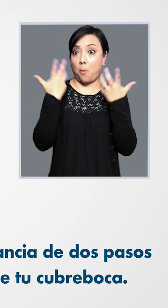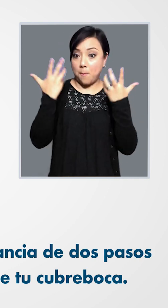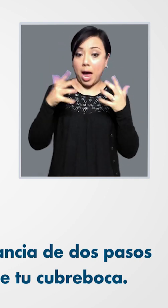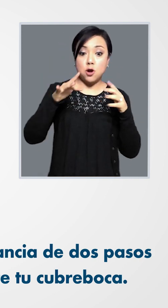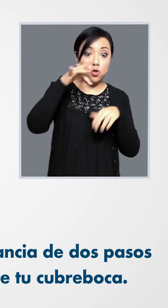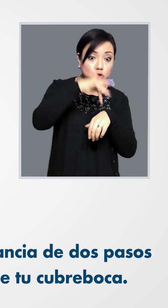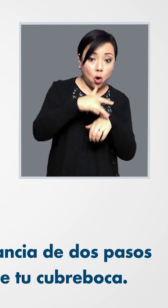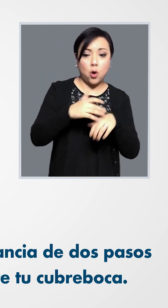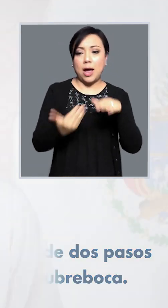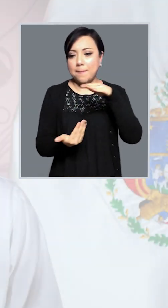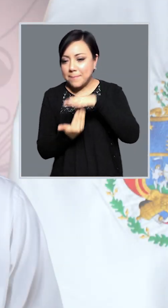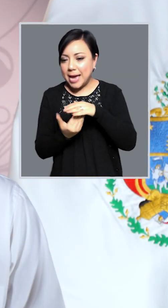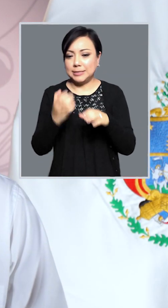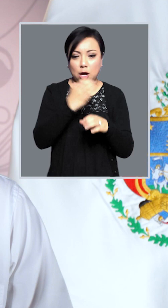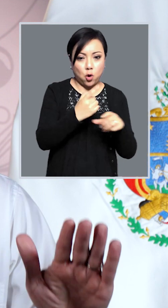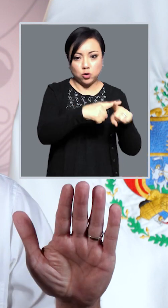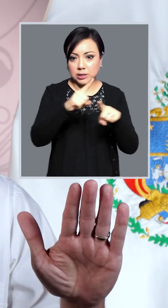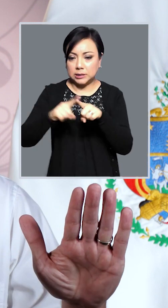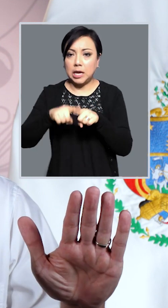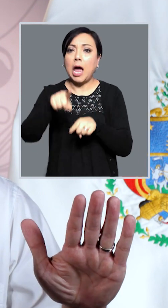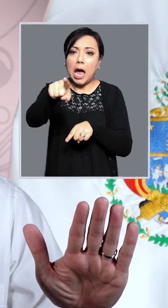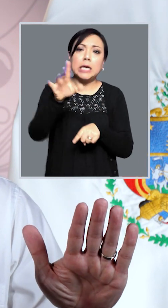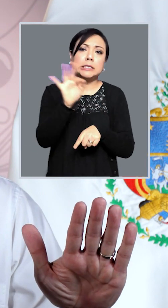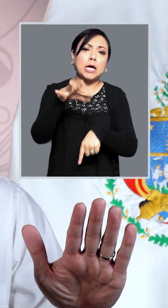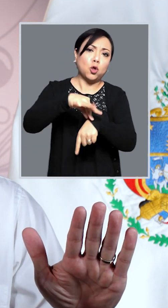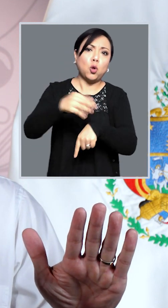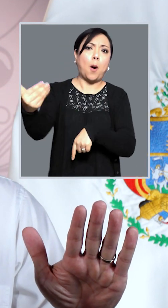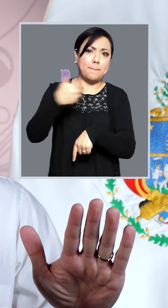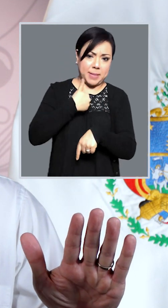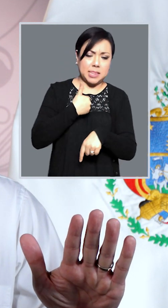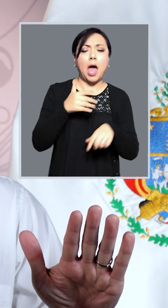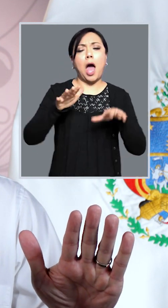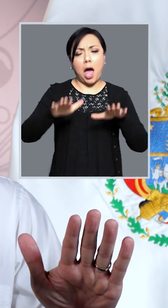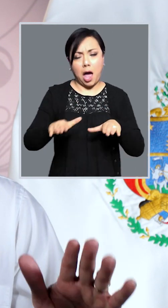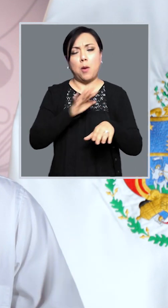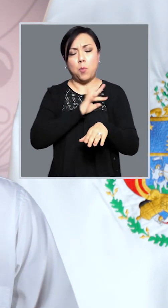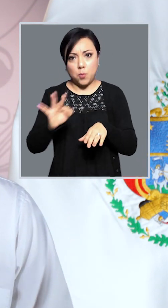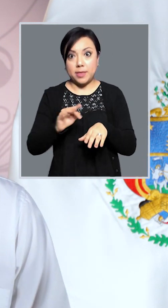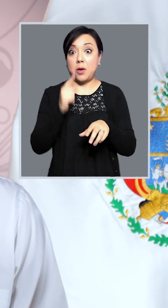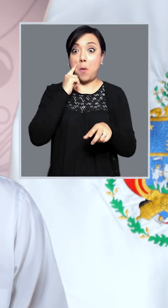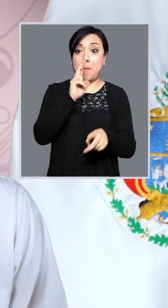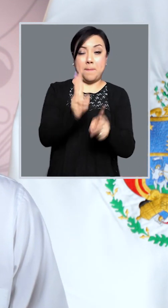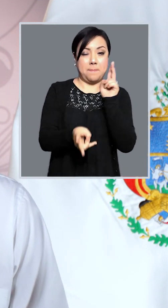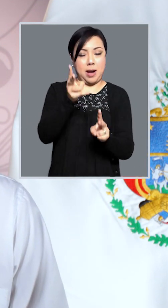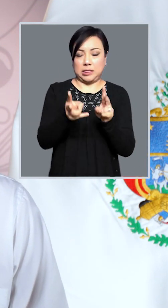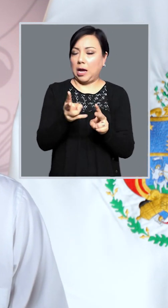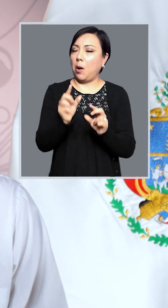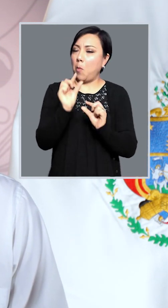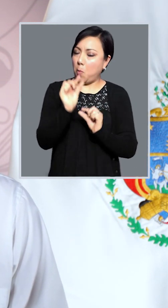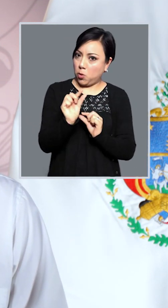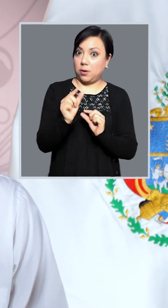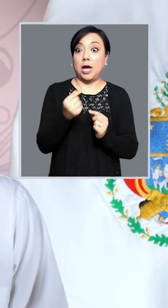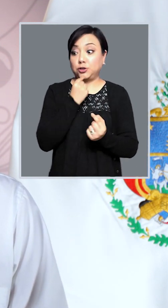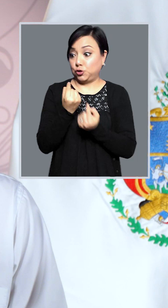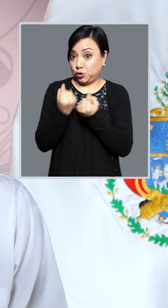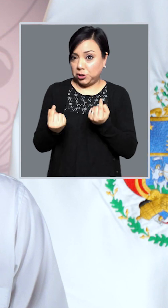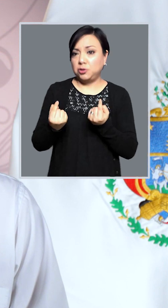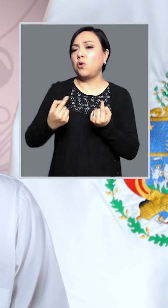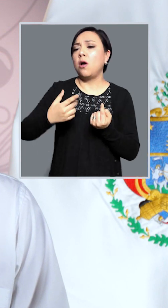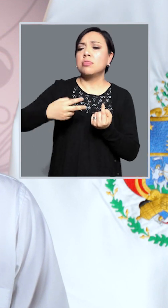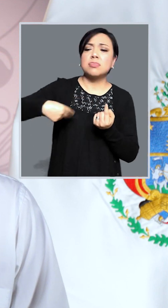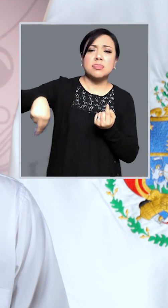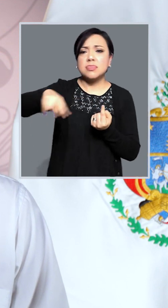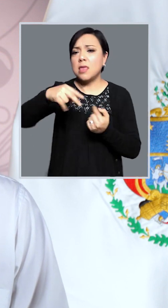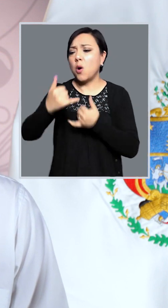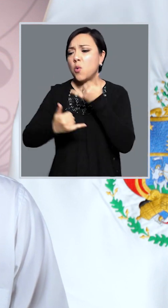tu cubre boca no pones tus manos en escritorios recibidores o aparadores a menos que te lo solicite el médico y limita tu